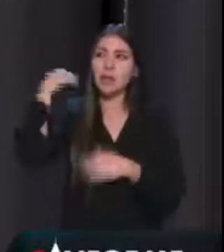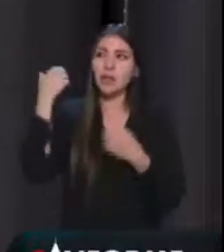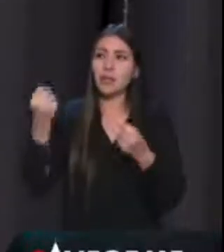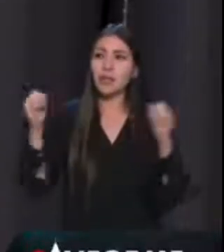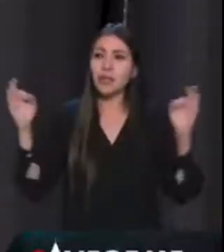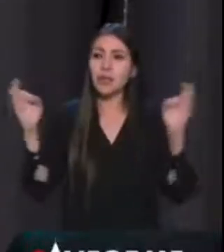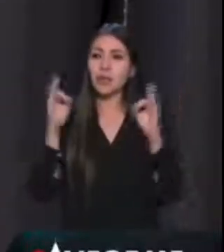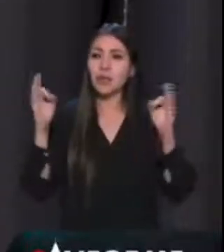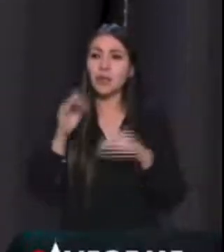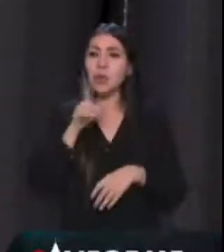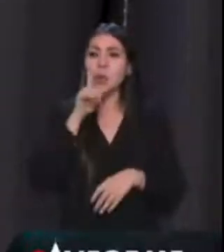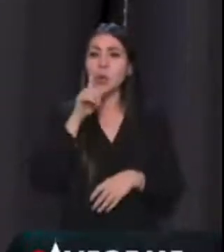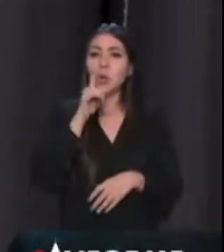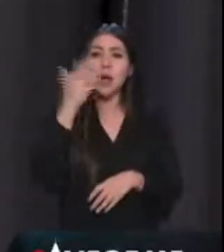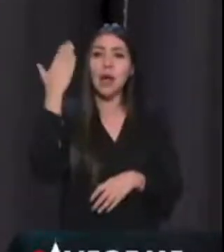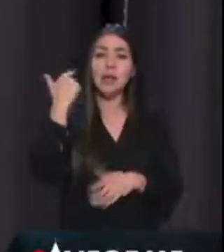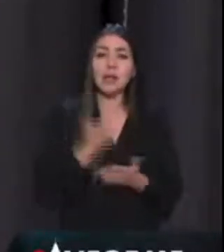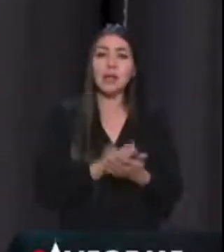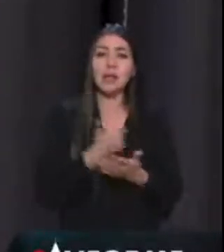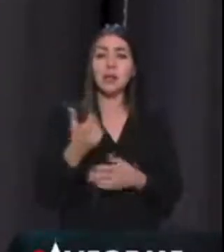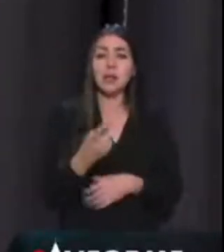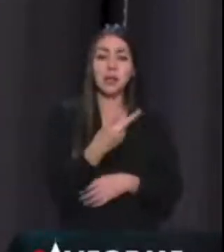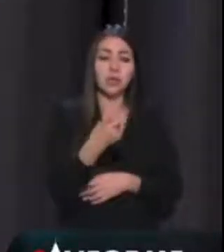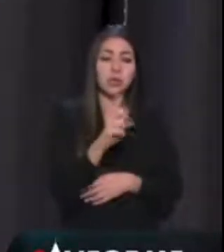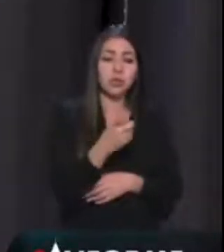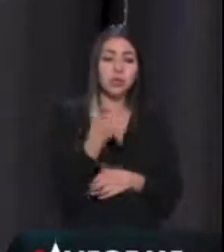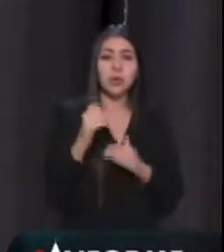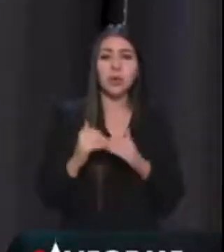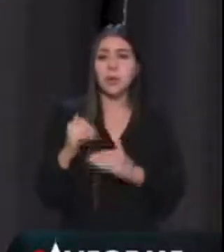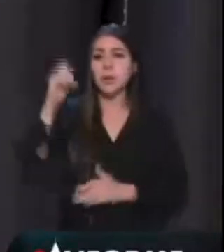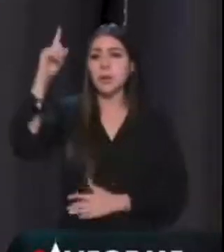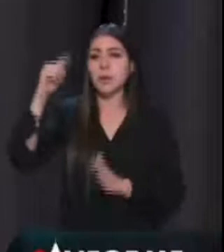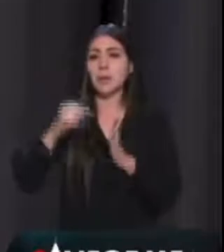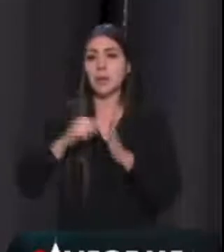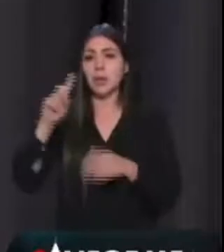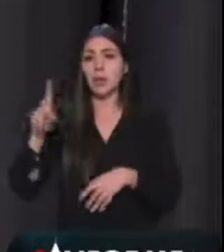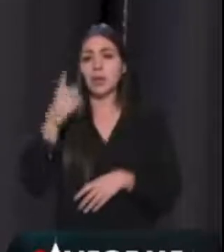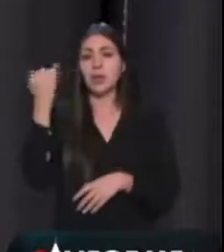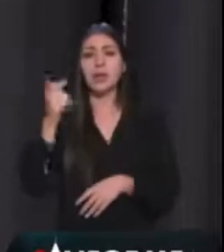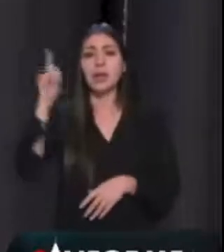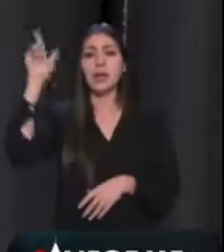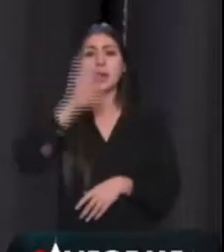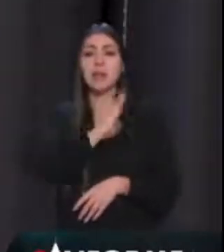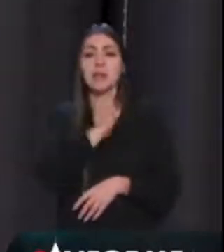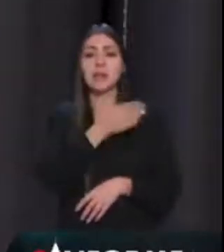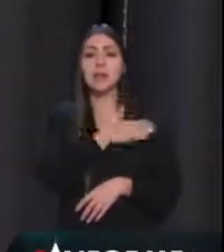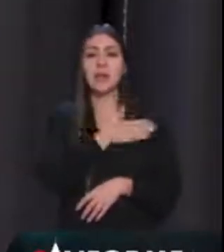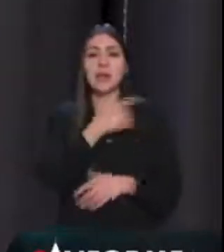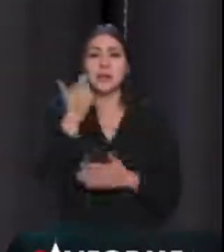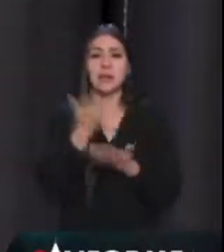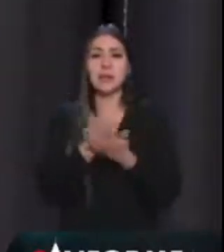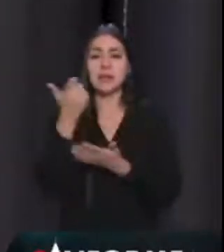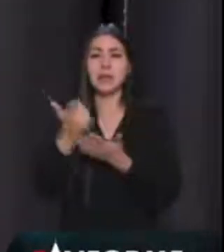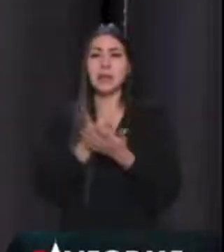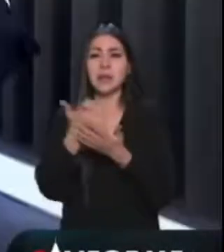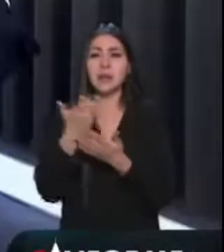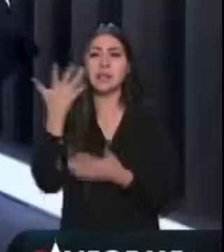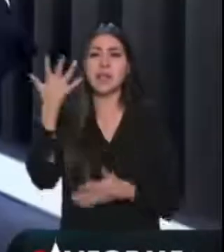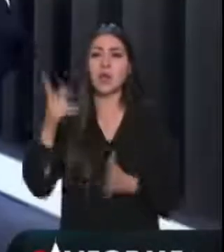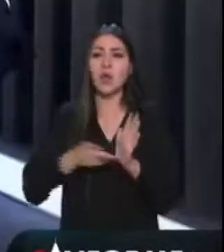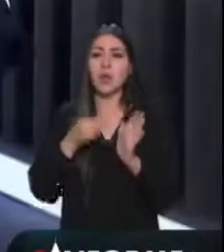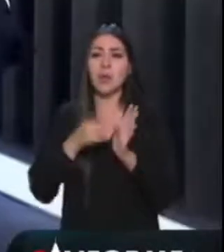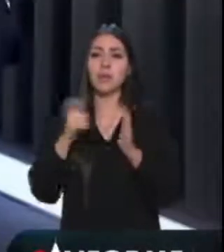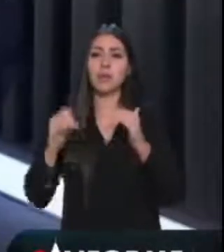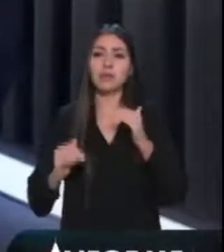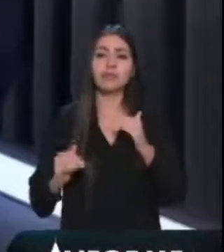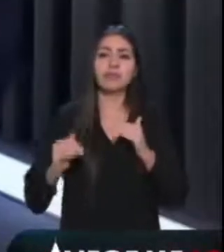$200 a $1,000. Y en España ha aumentado 5 veces el precio de las tarifas con puras empresas privadas. Y